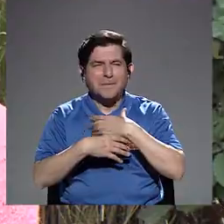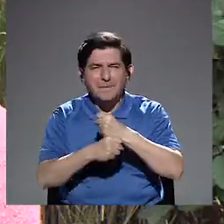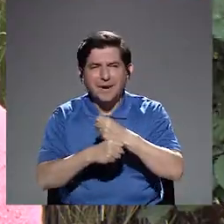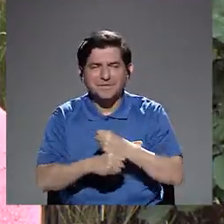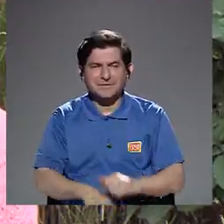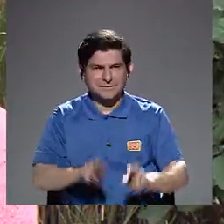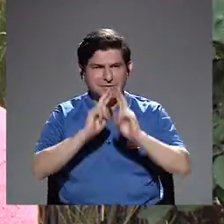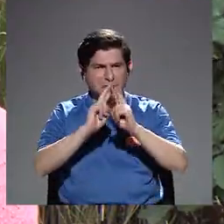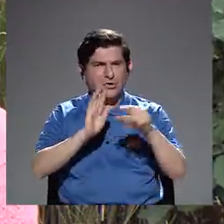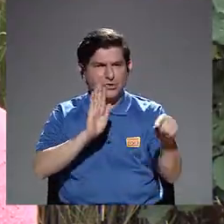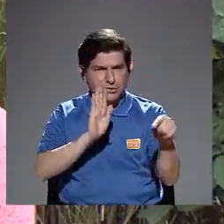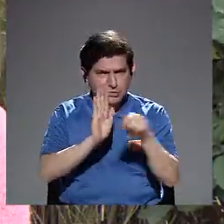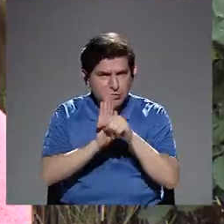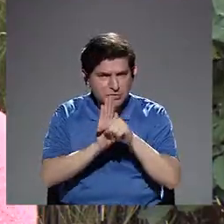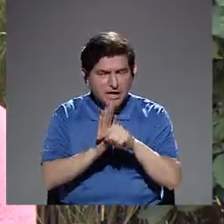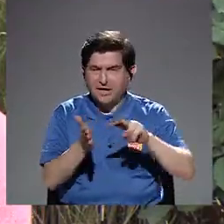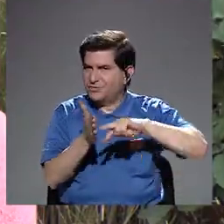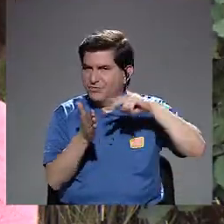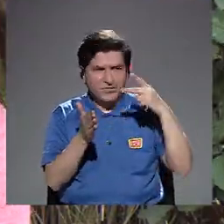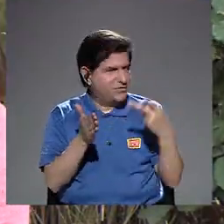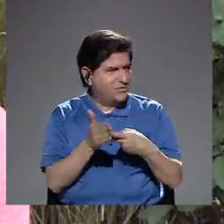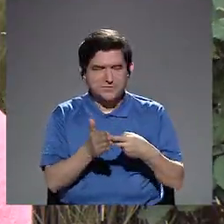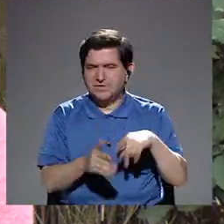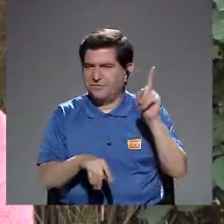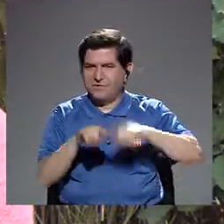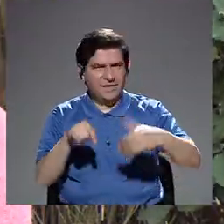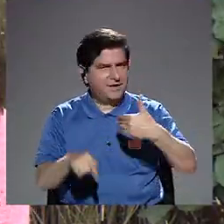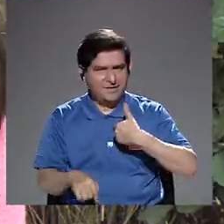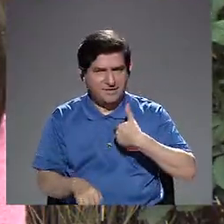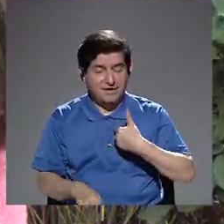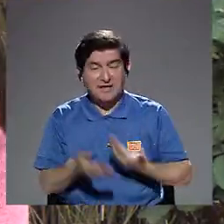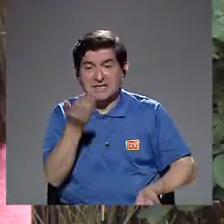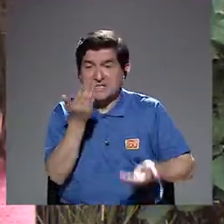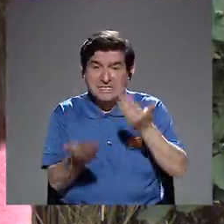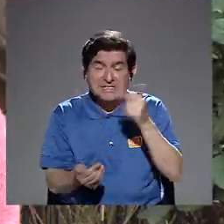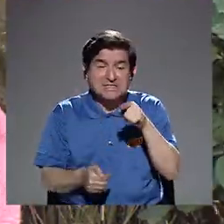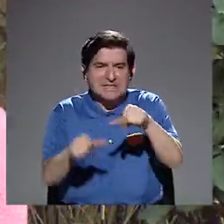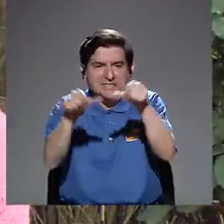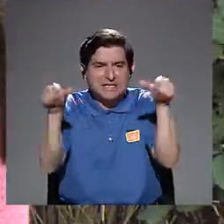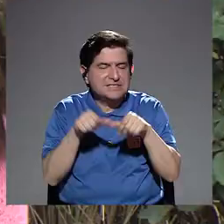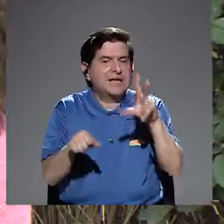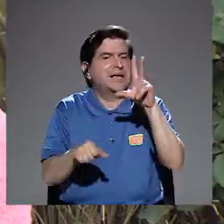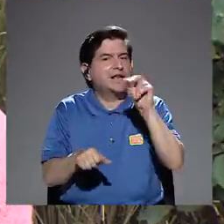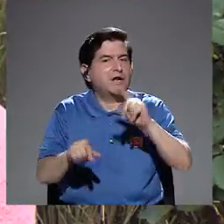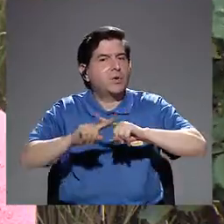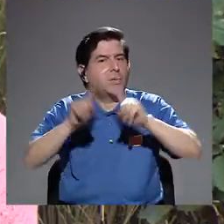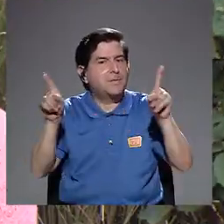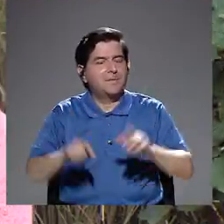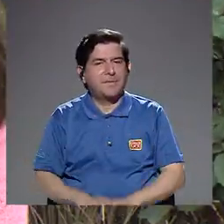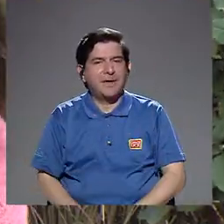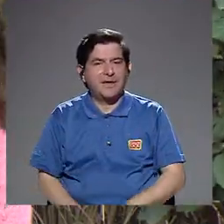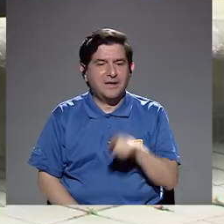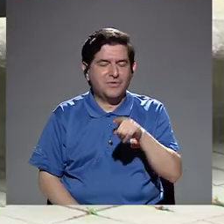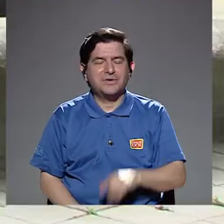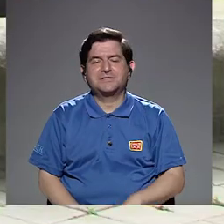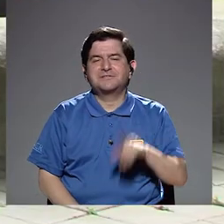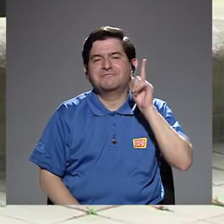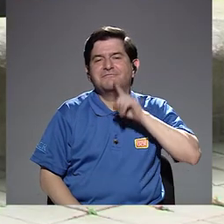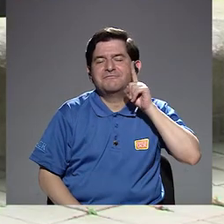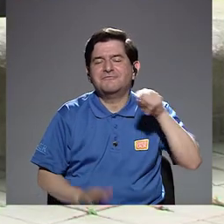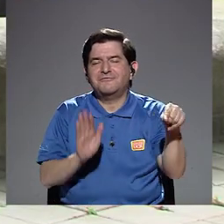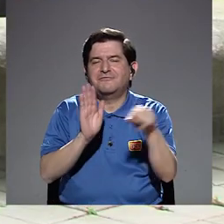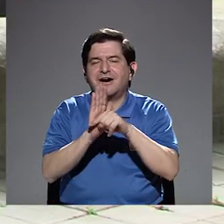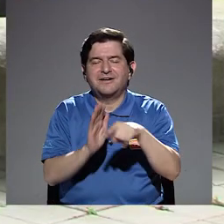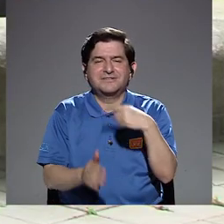un resultado te salió negativo, no quiere decir que no lo puedas tener, porque puede ser que en esa zona no estaba y te salió un falso negativo,